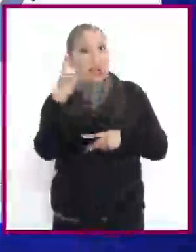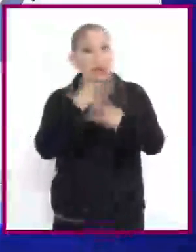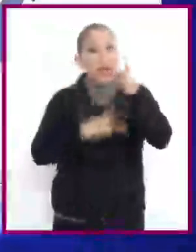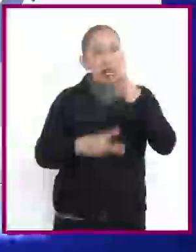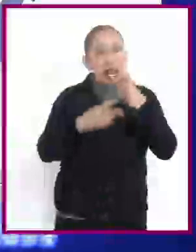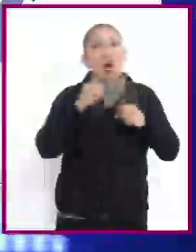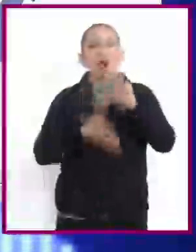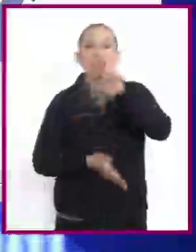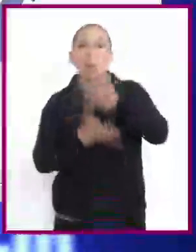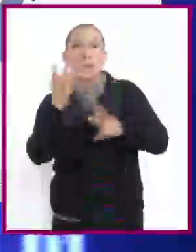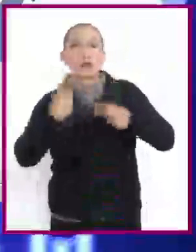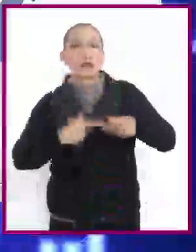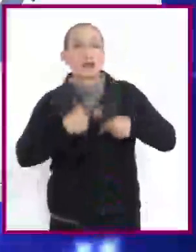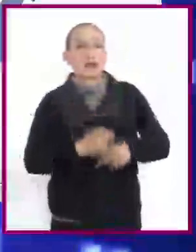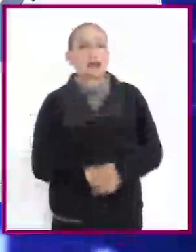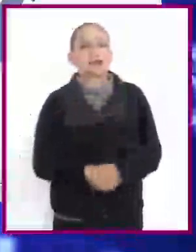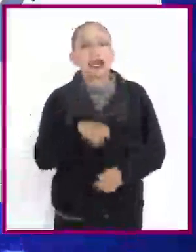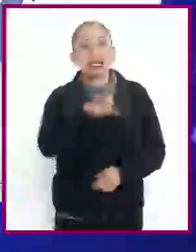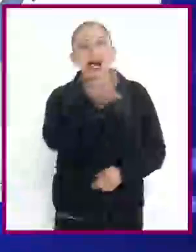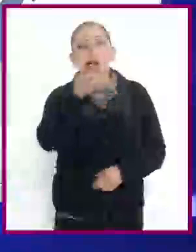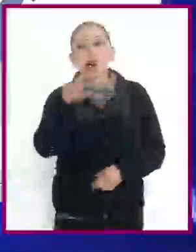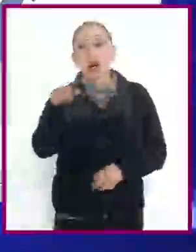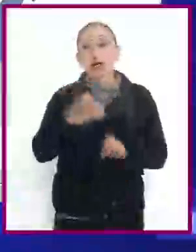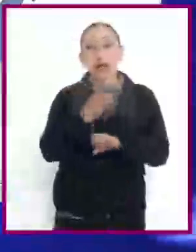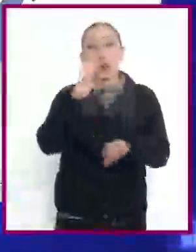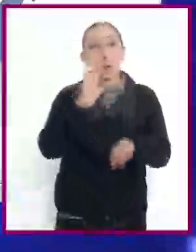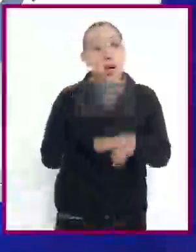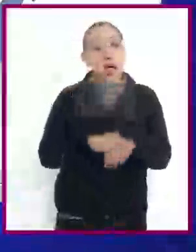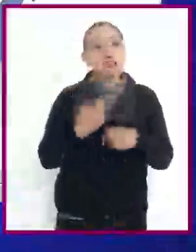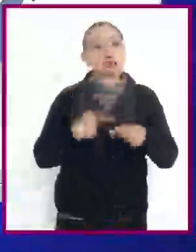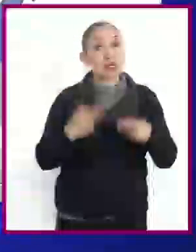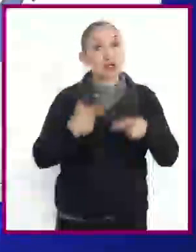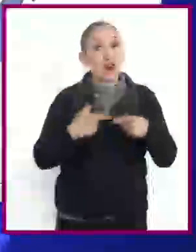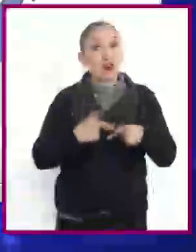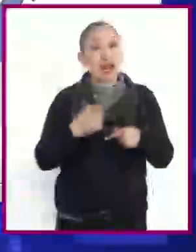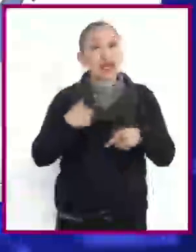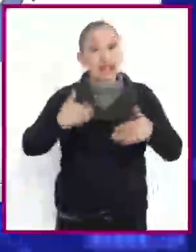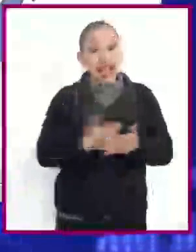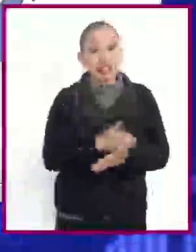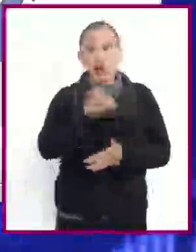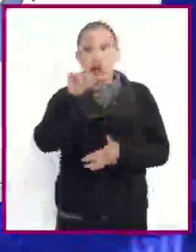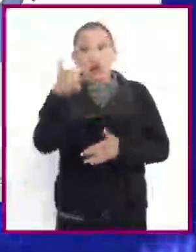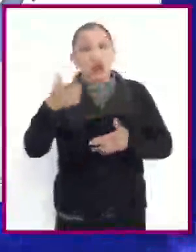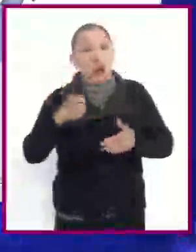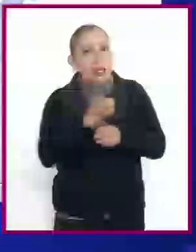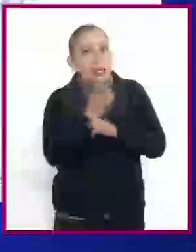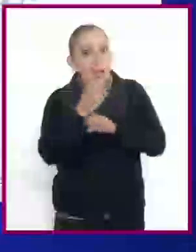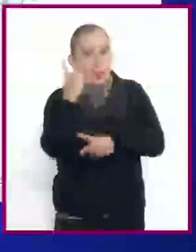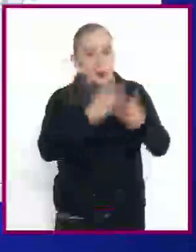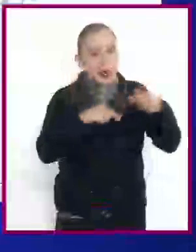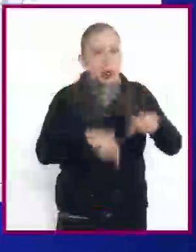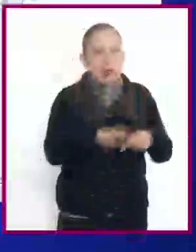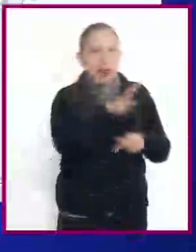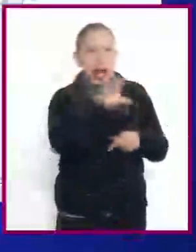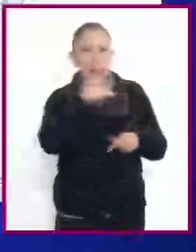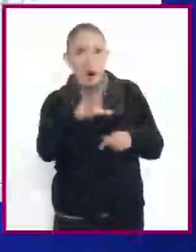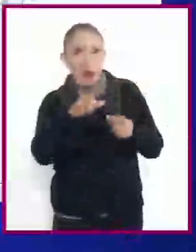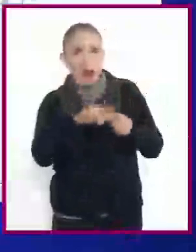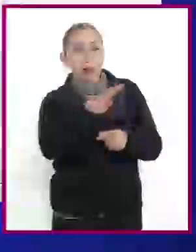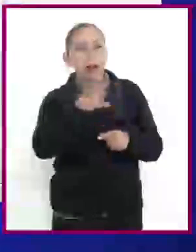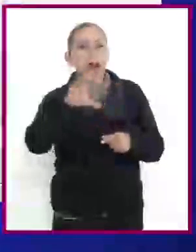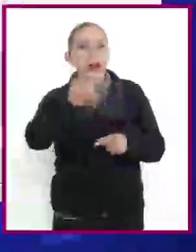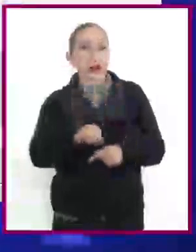las entidades receptoras ocurre lo contrario, su tasa neta de migración es alta. Baja California Sur y Quintana Roo